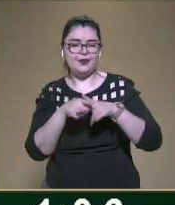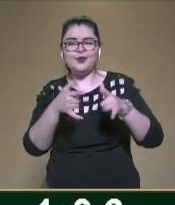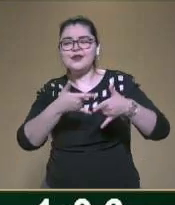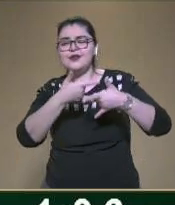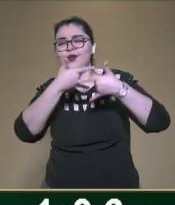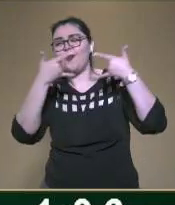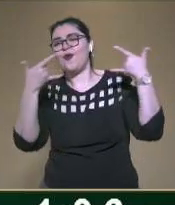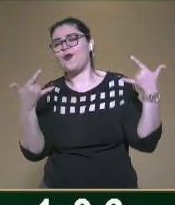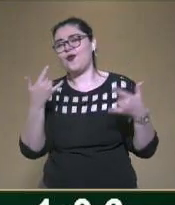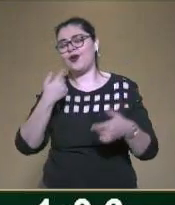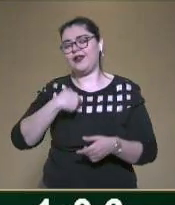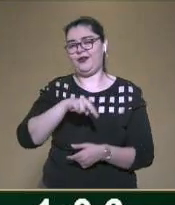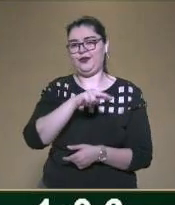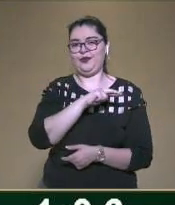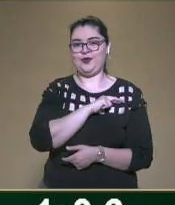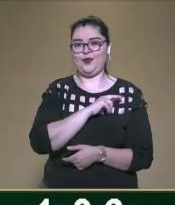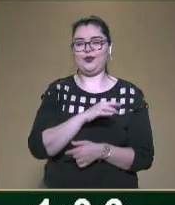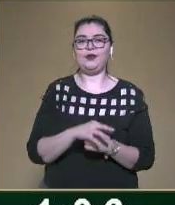tanto, maestro, bueno,